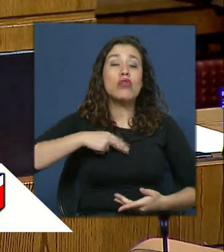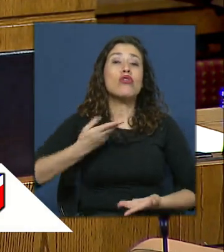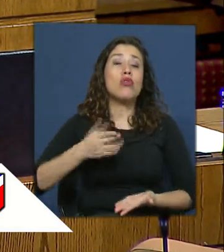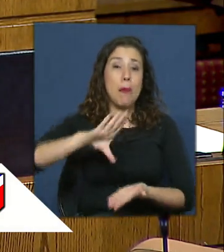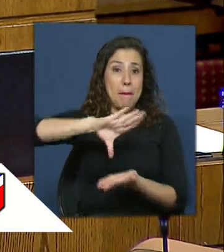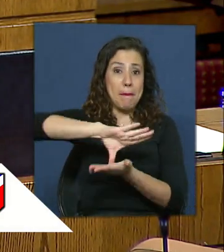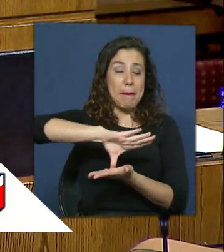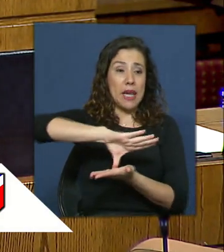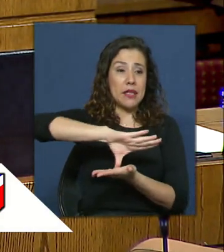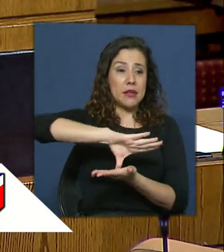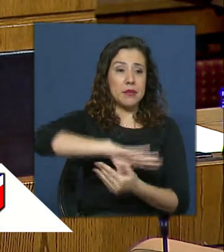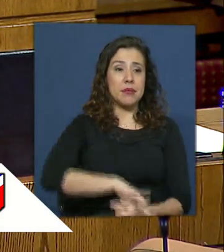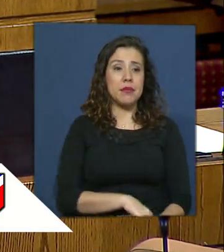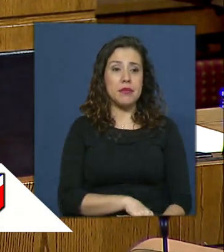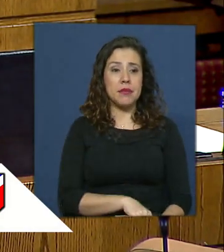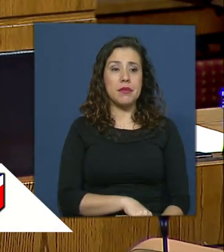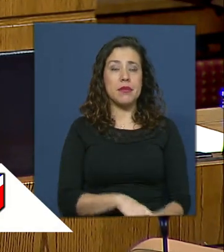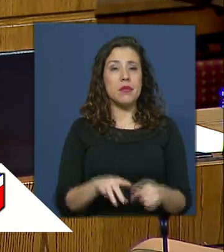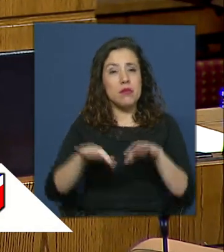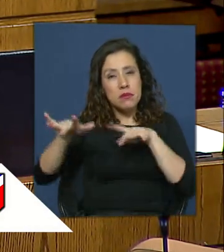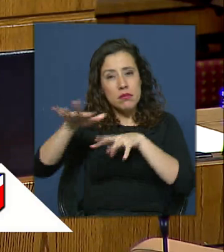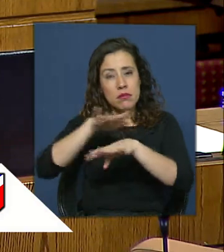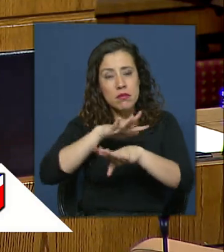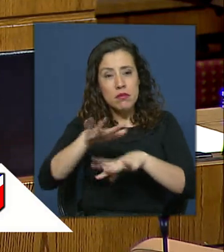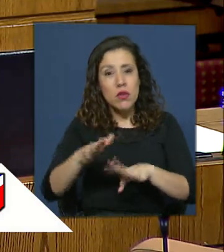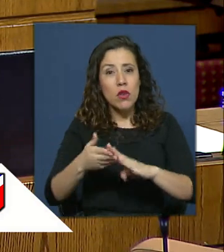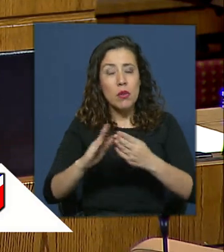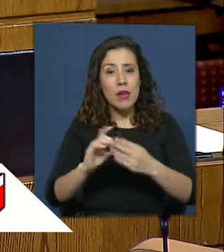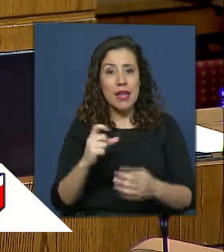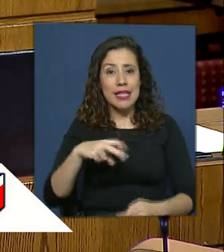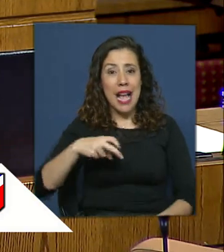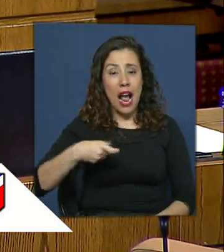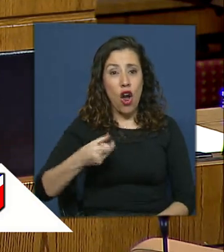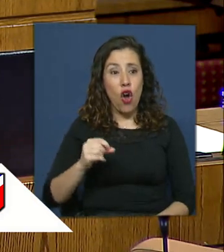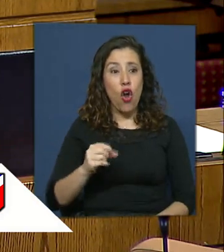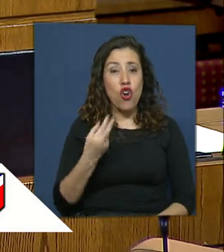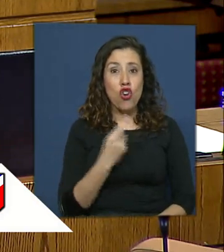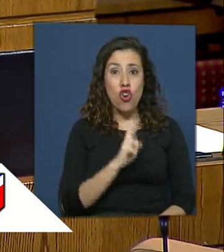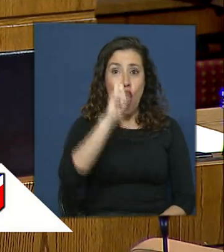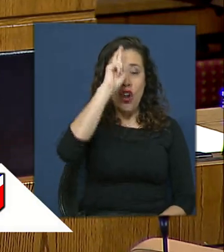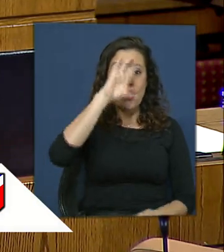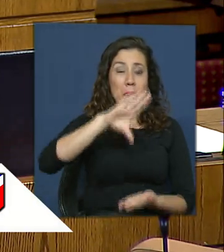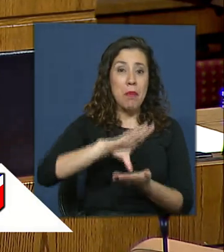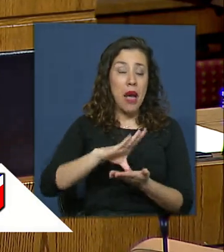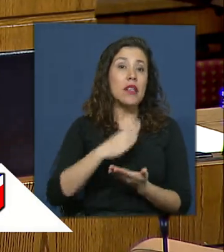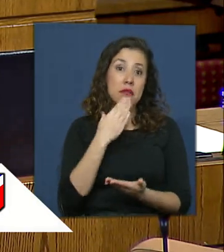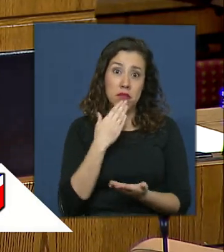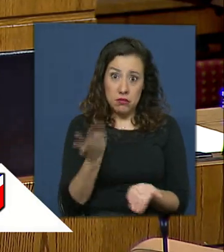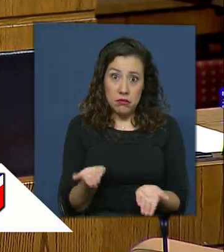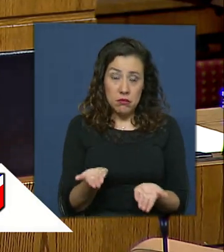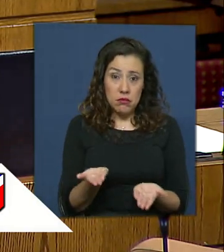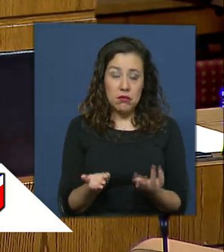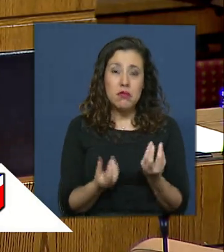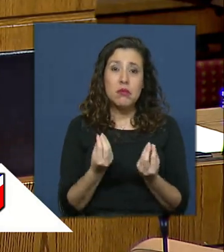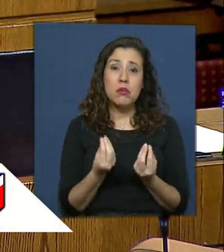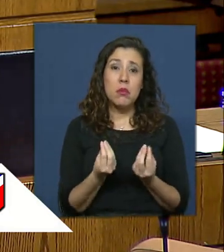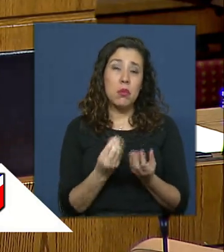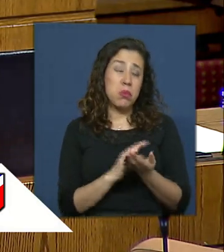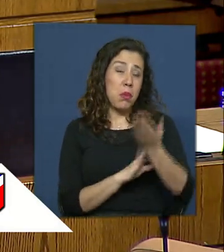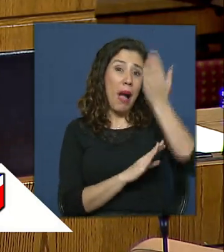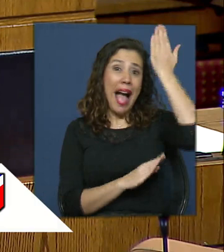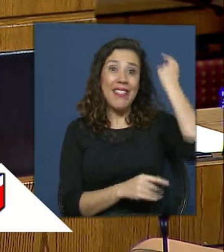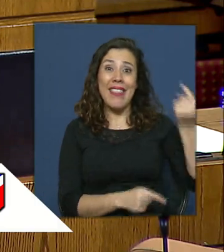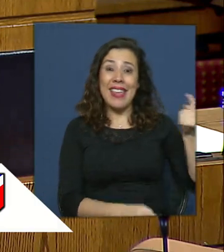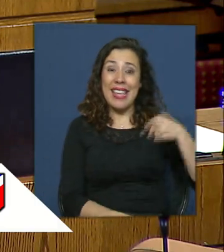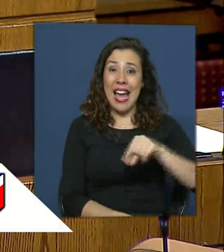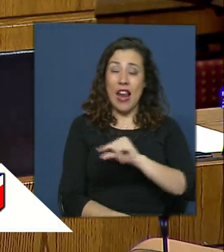nación. La influencia del pueblo chango en el norte del país no es la excepción, pues desde tiempos